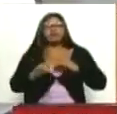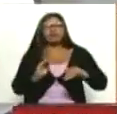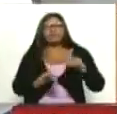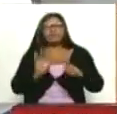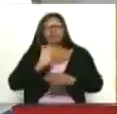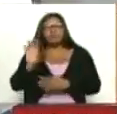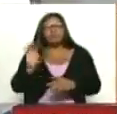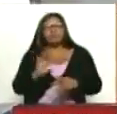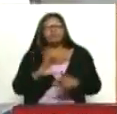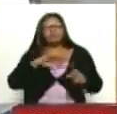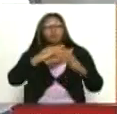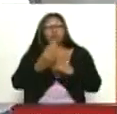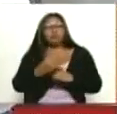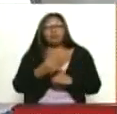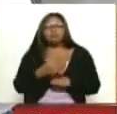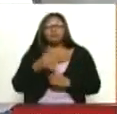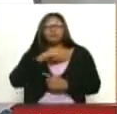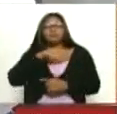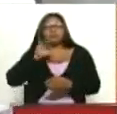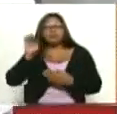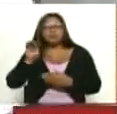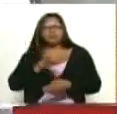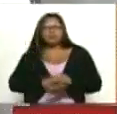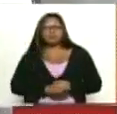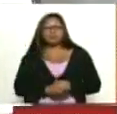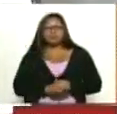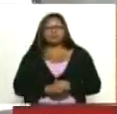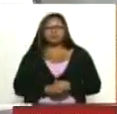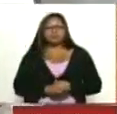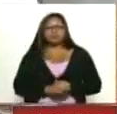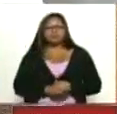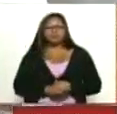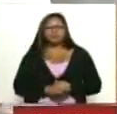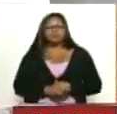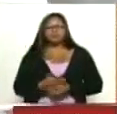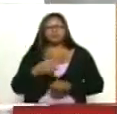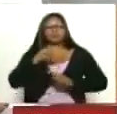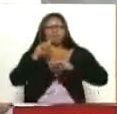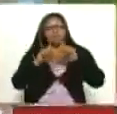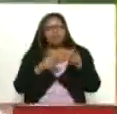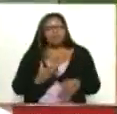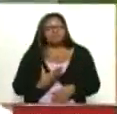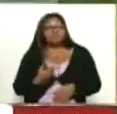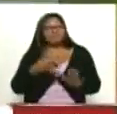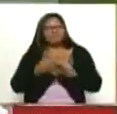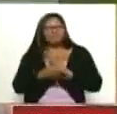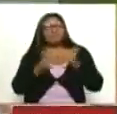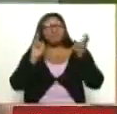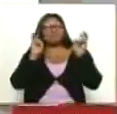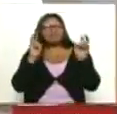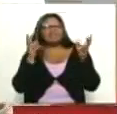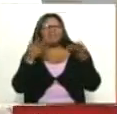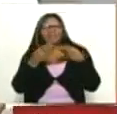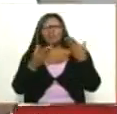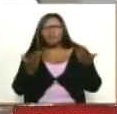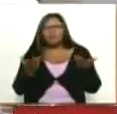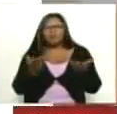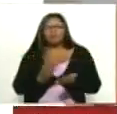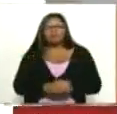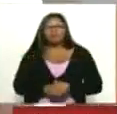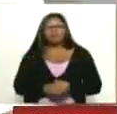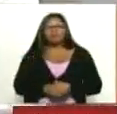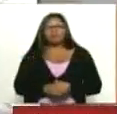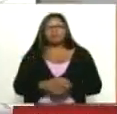de Interés para la Nación. Tú me preguntabas, Michelle, sobre las temáticas. Sí, las temáticas.